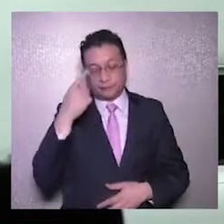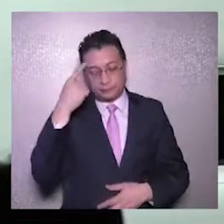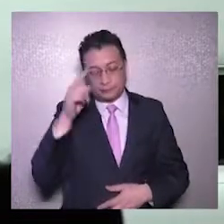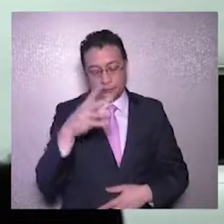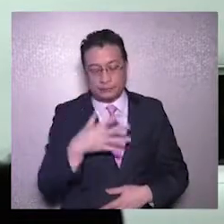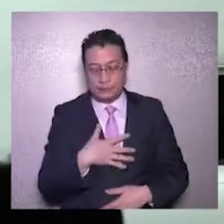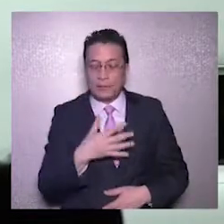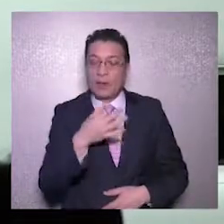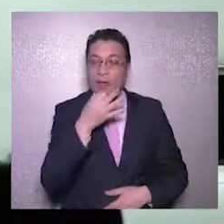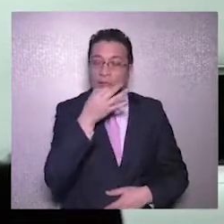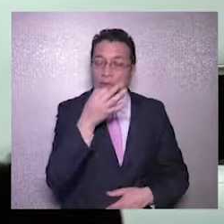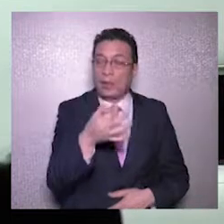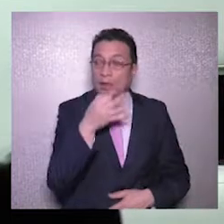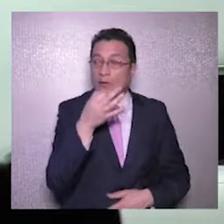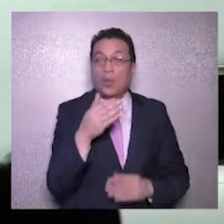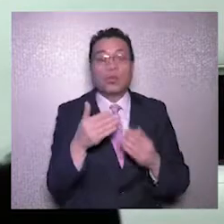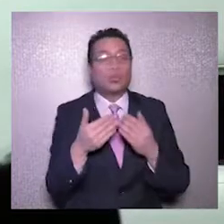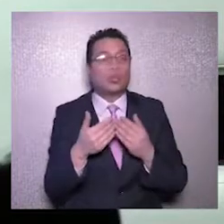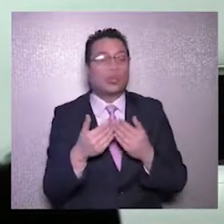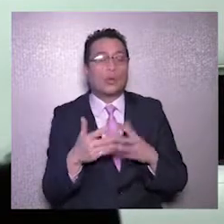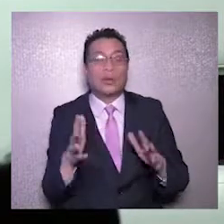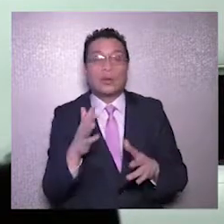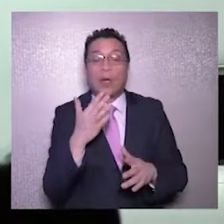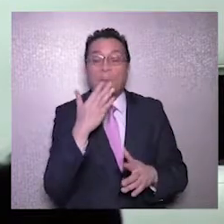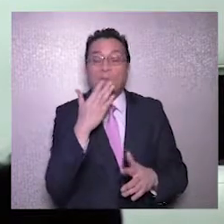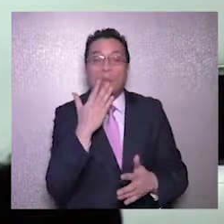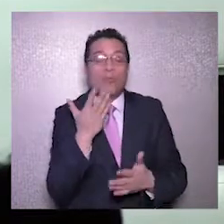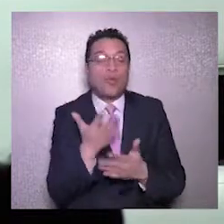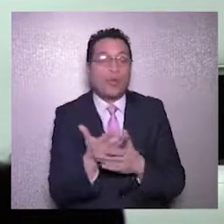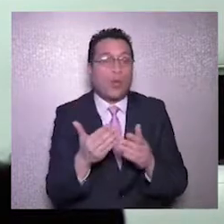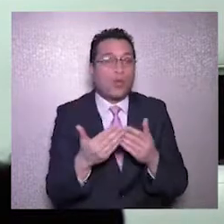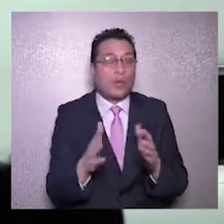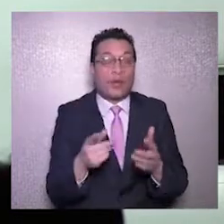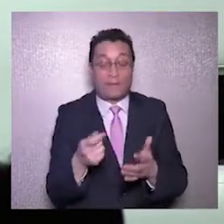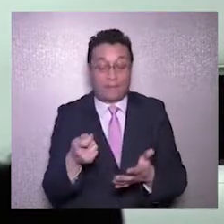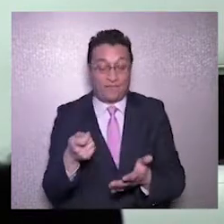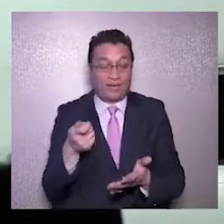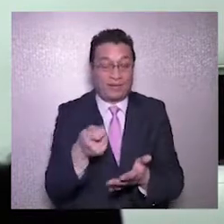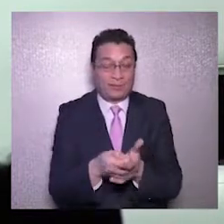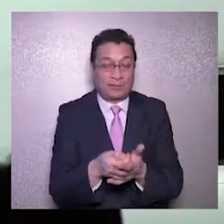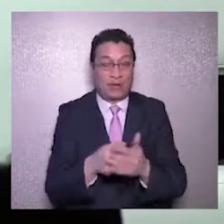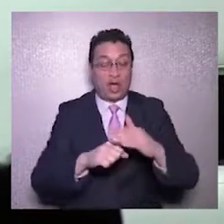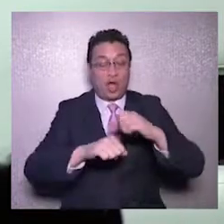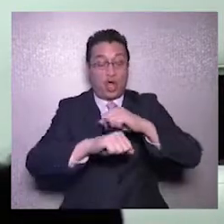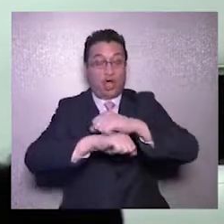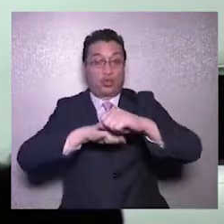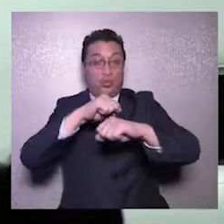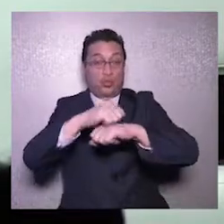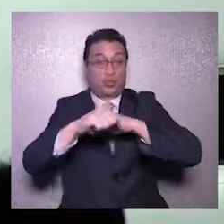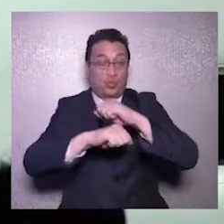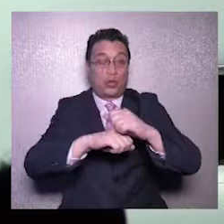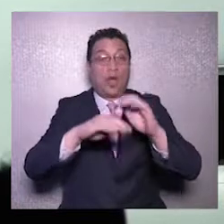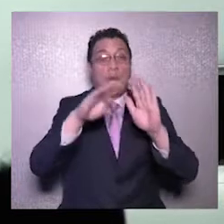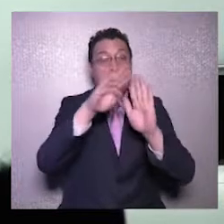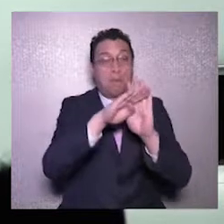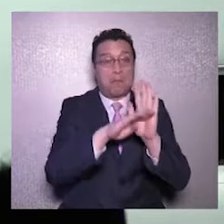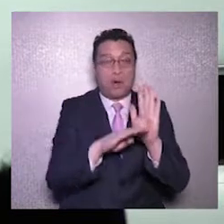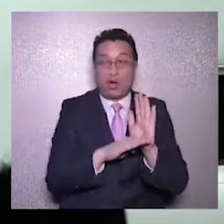decir de que cualquiera sea la propuesta, financiamiento, estructura,